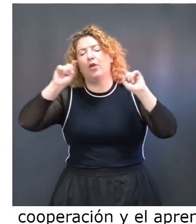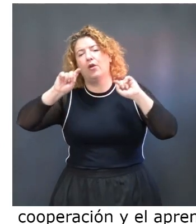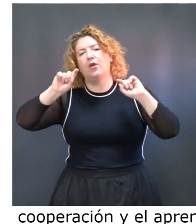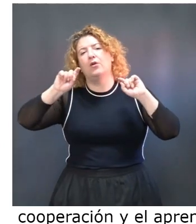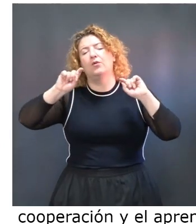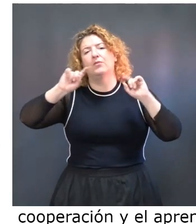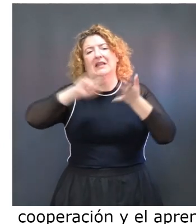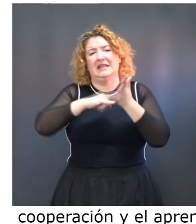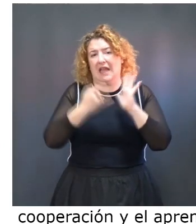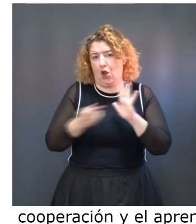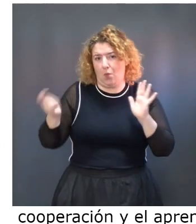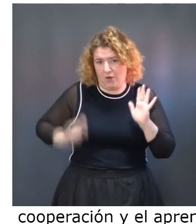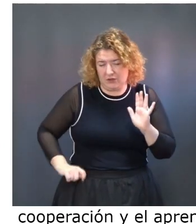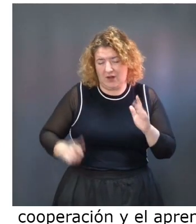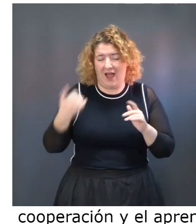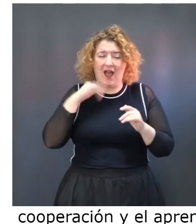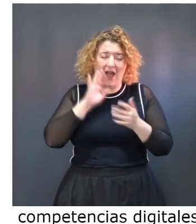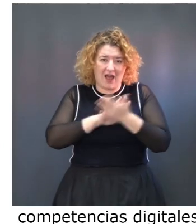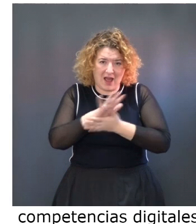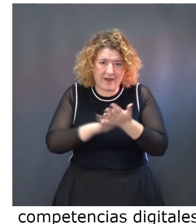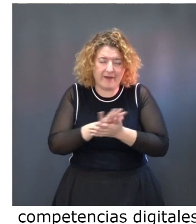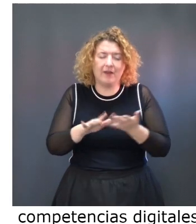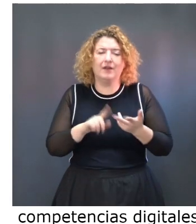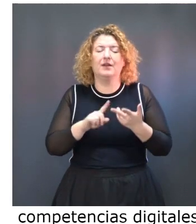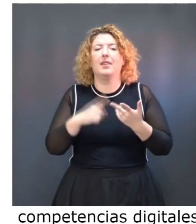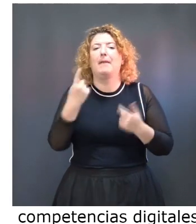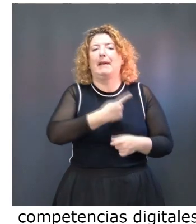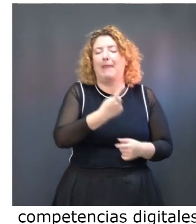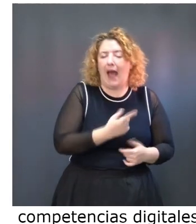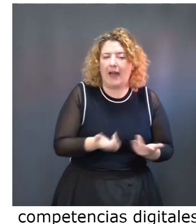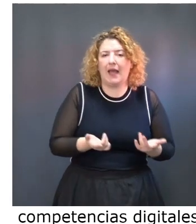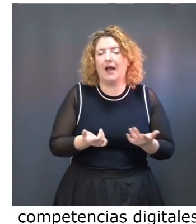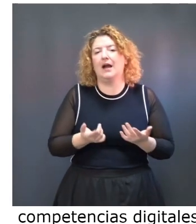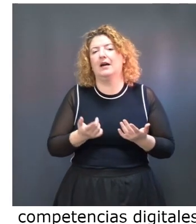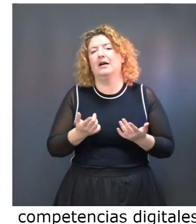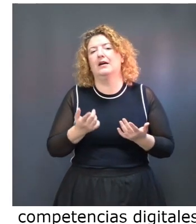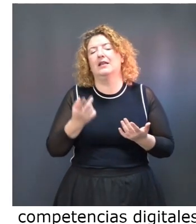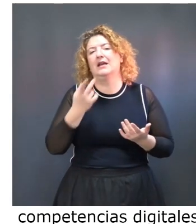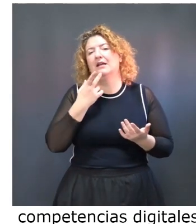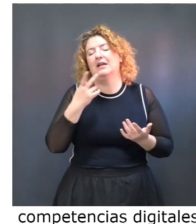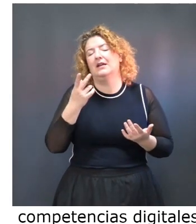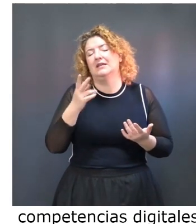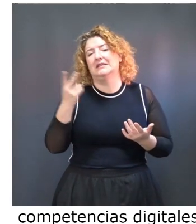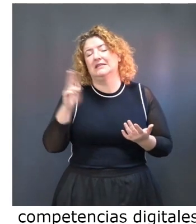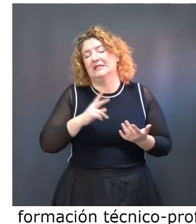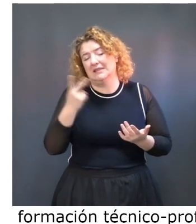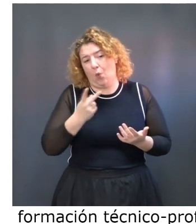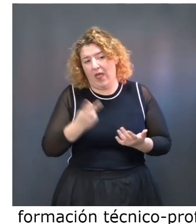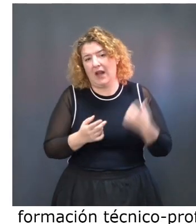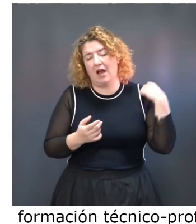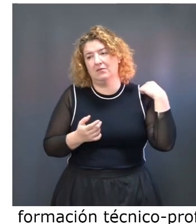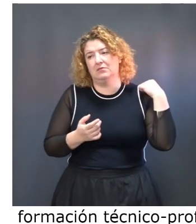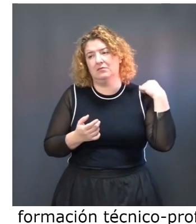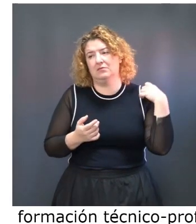formación técnico-profesional, que hablábamos antes, docentes de primaria, docentes de secundaria. Entonces, desde la OEI sí se